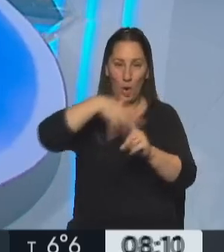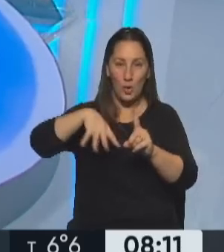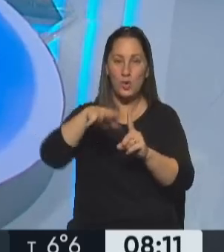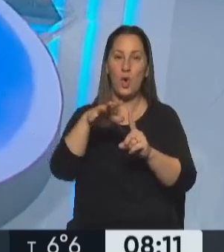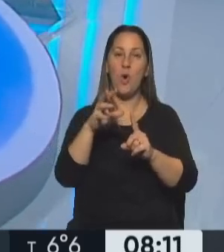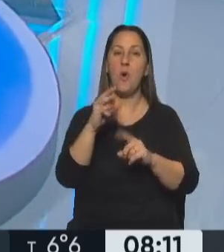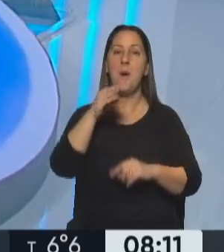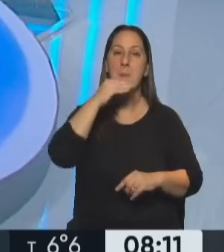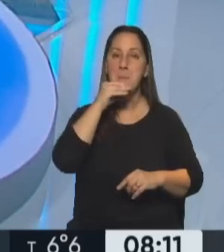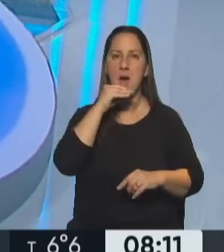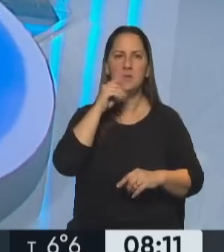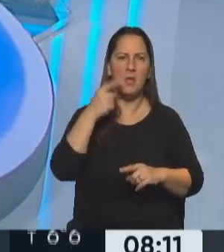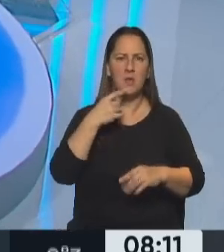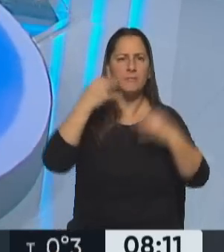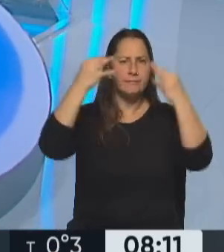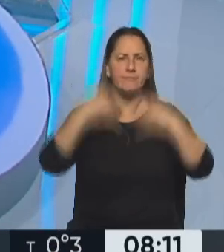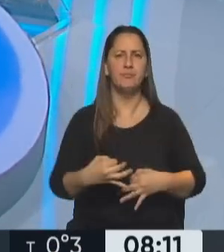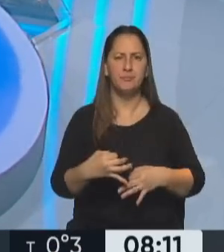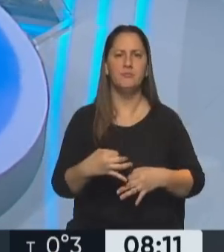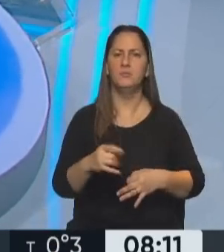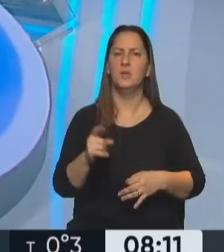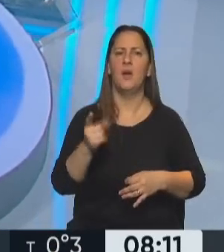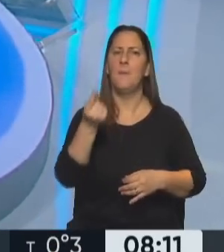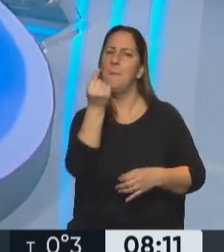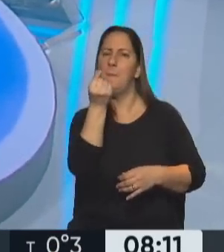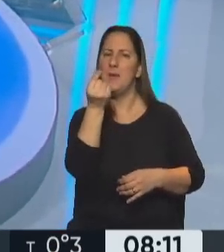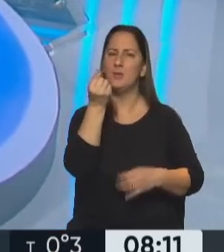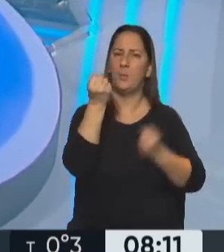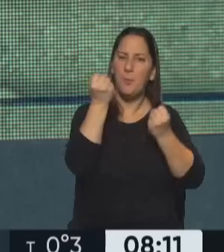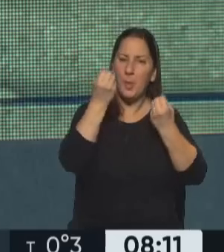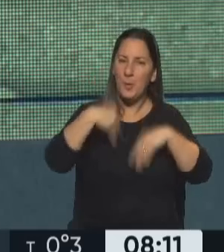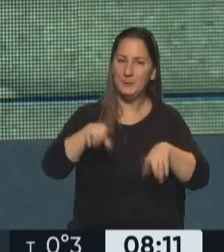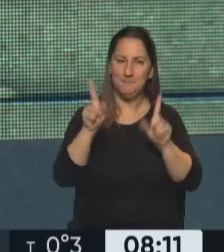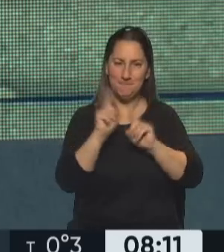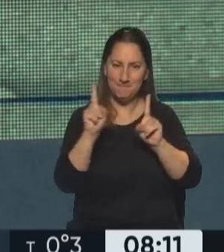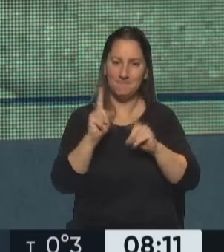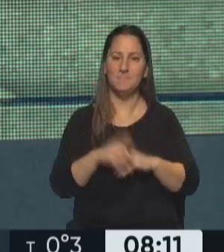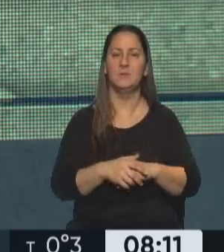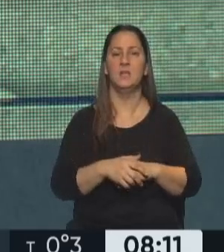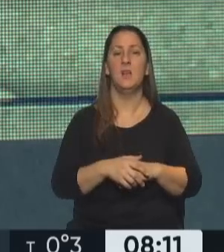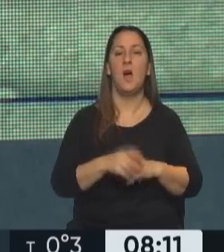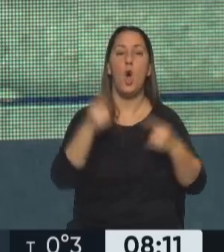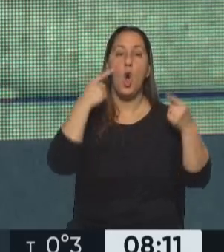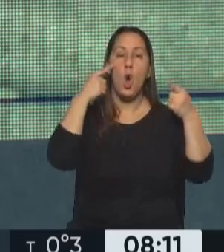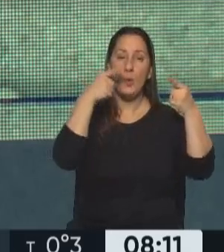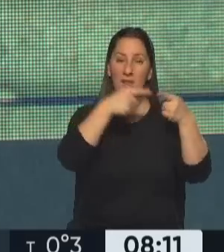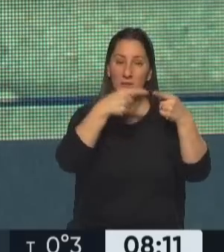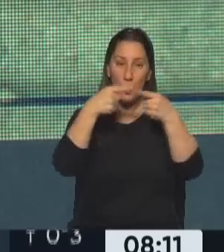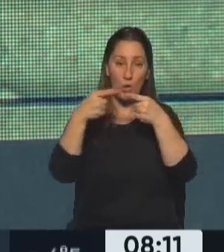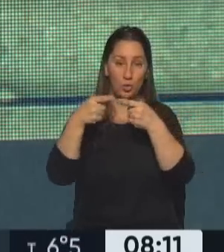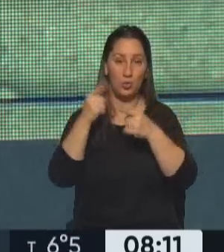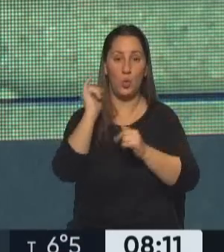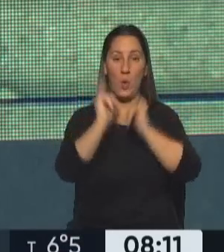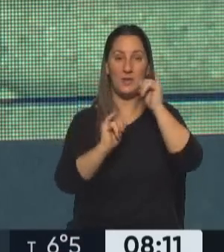tan categóricos acerca de que no se va a devaluar. Sí, porque lo cierto es que uno de los objetivos que te cuentan que tiene